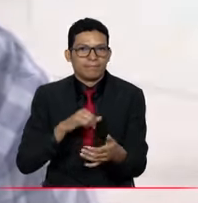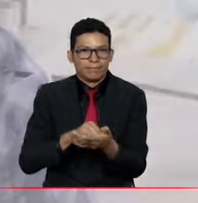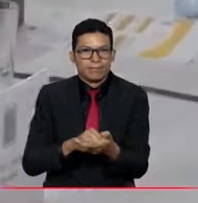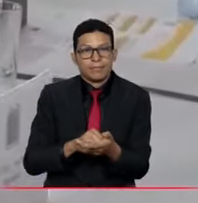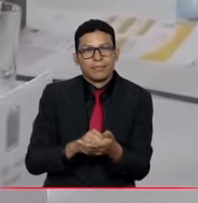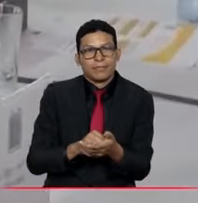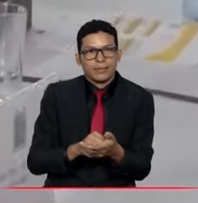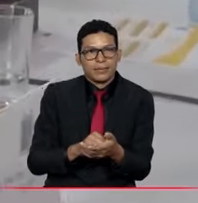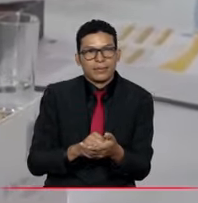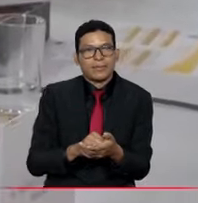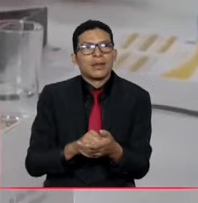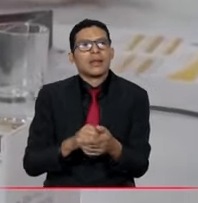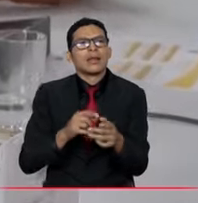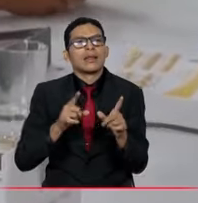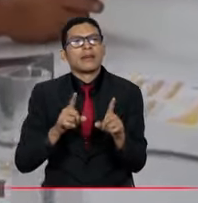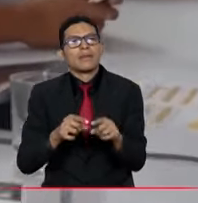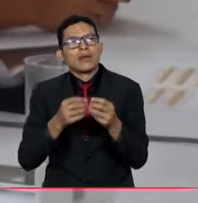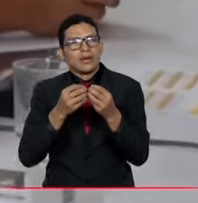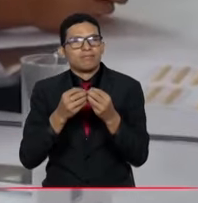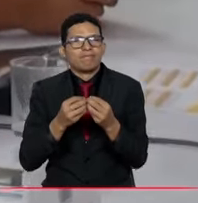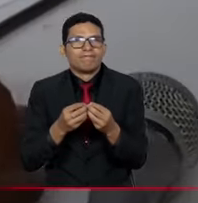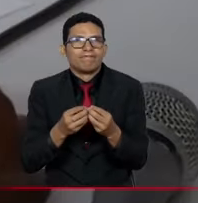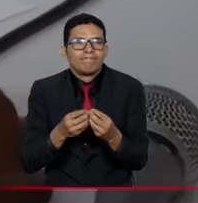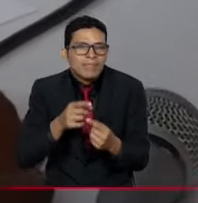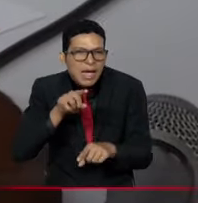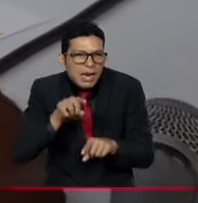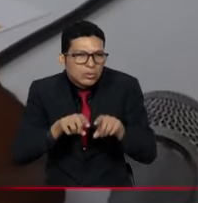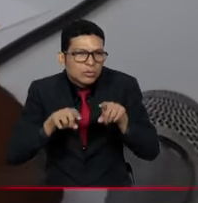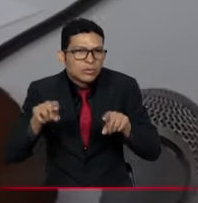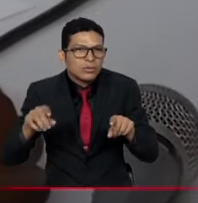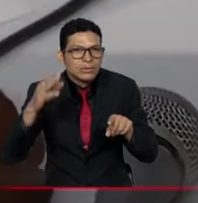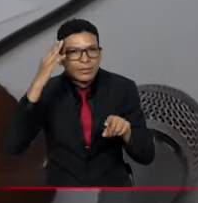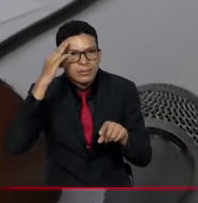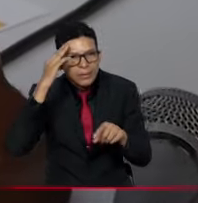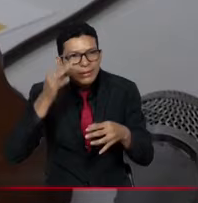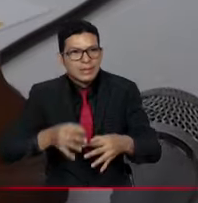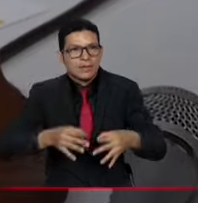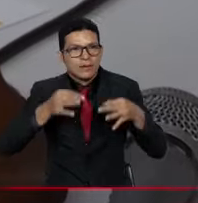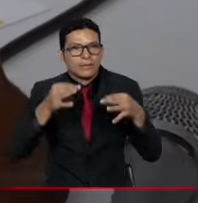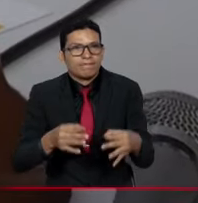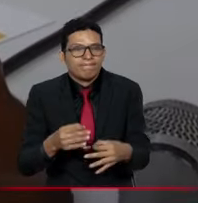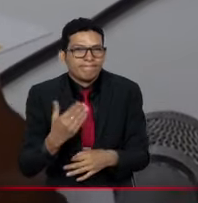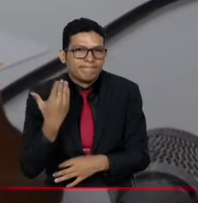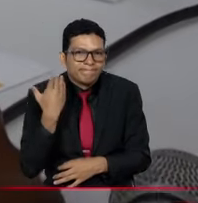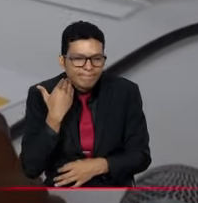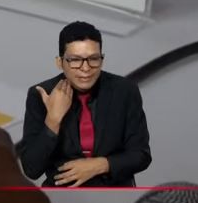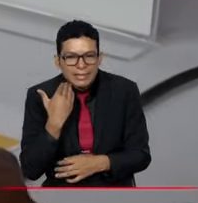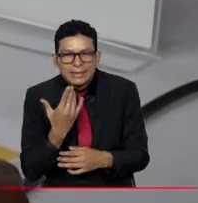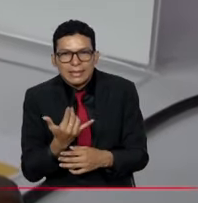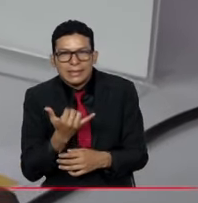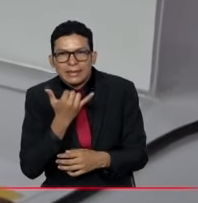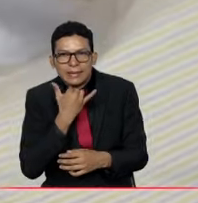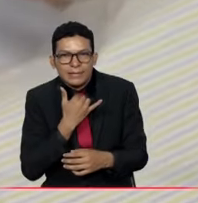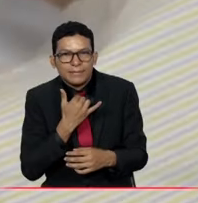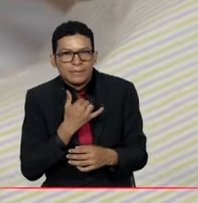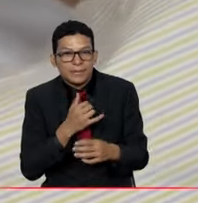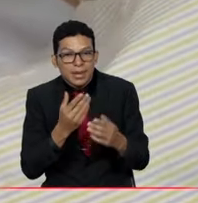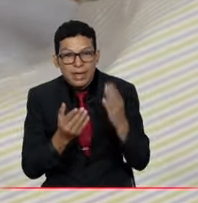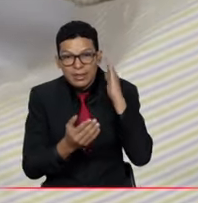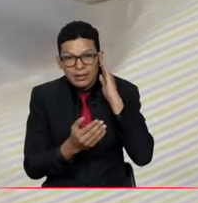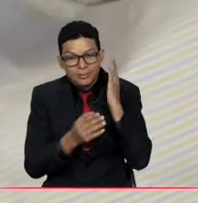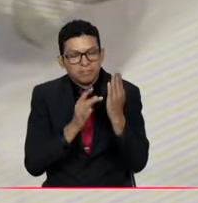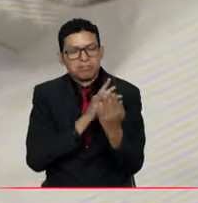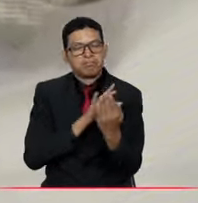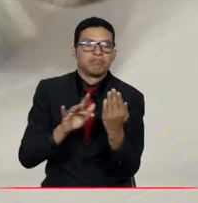parrillero. Y de igual forma, algunos hechos de inseguridad a raíz también del raponazo, de hurto de